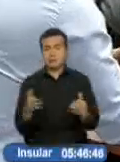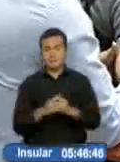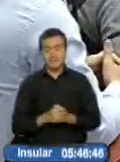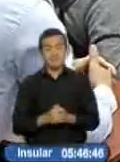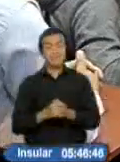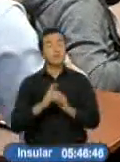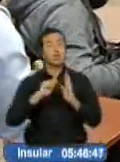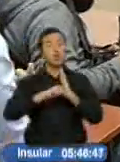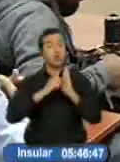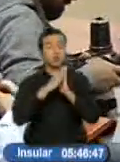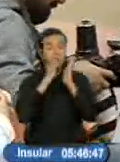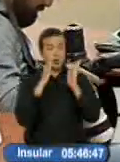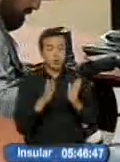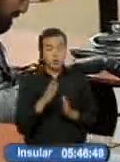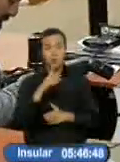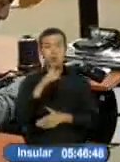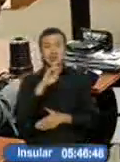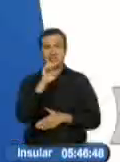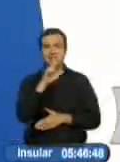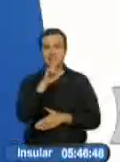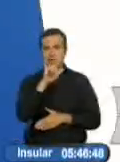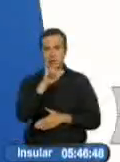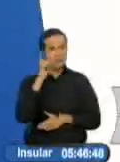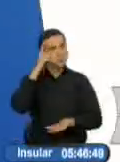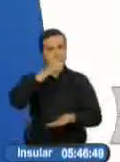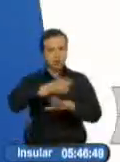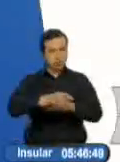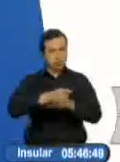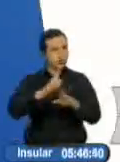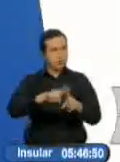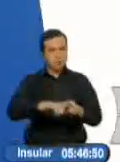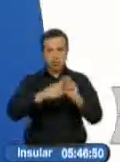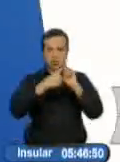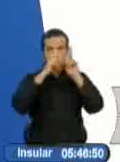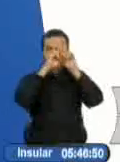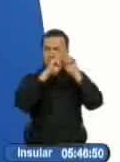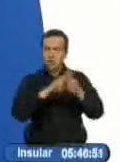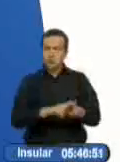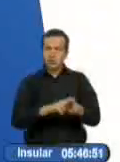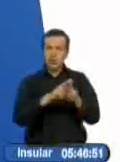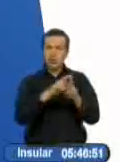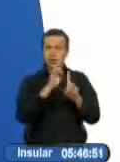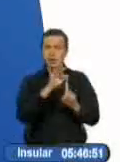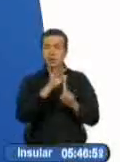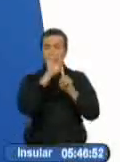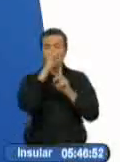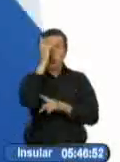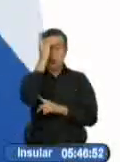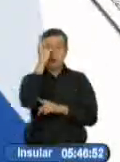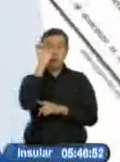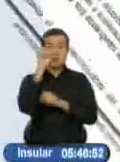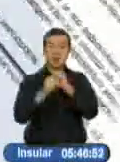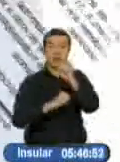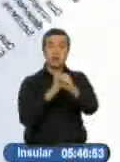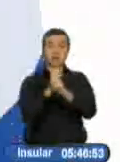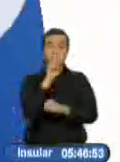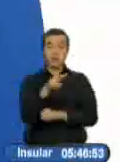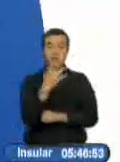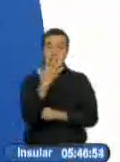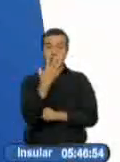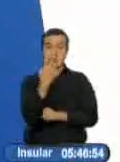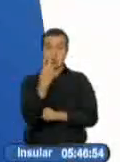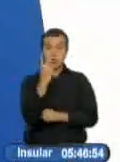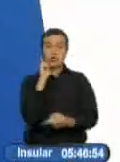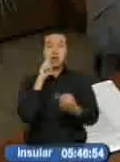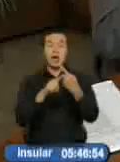que el Contralor General en funciones, Pablo Celi de la Torre, dispuso dar inicio a un examen especial a la deuda contratada desde enero de 2012 a mayo